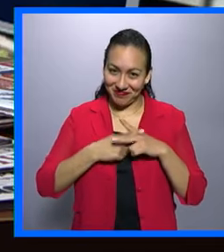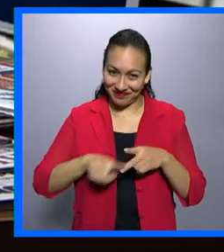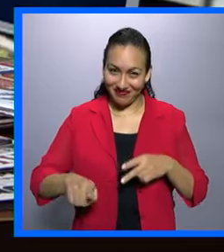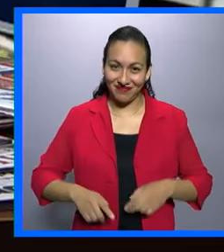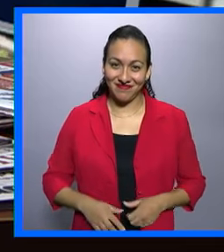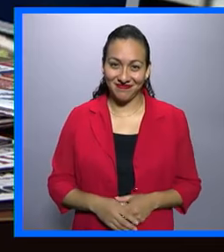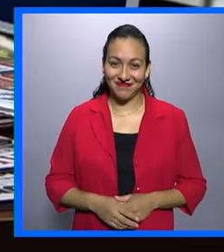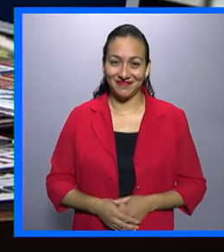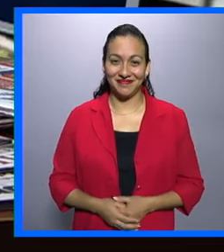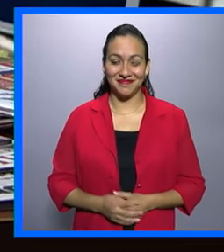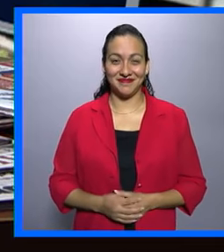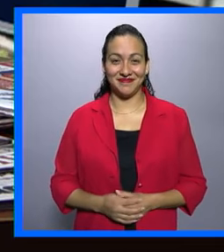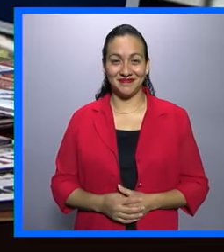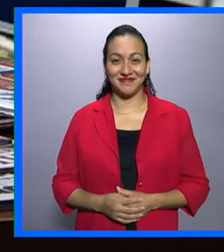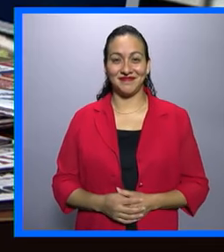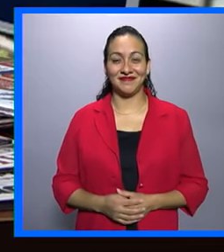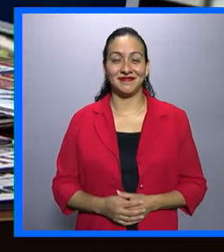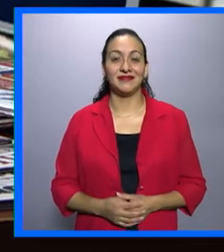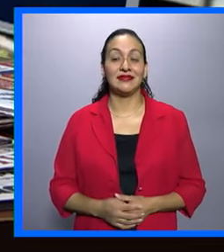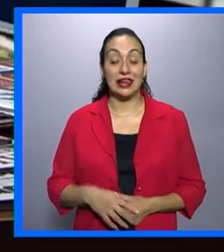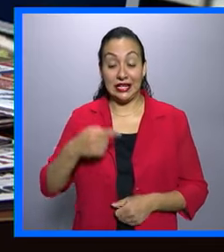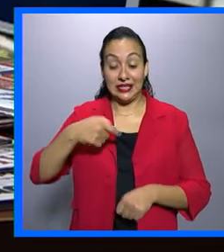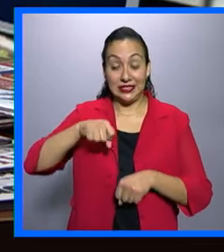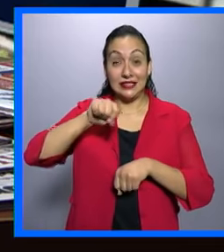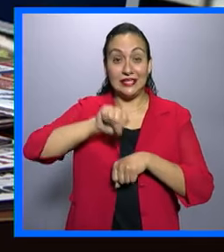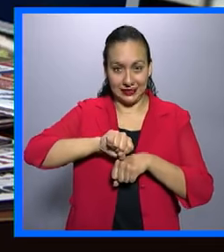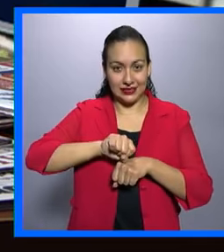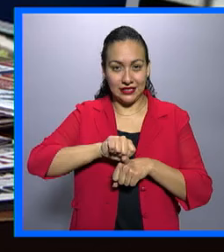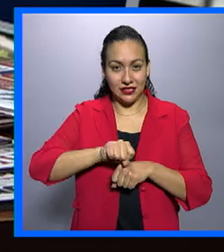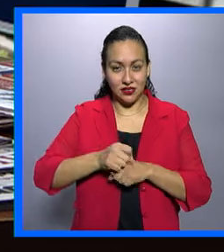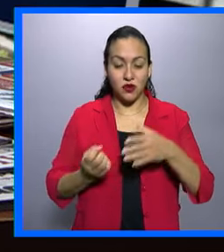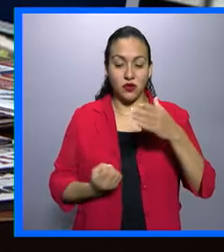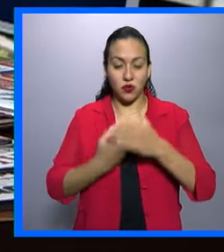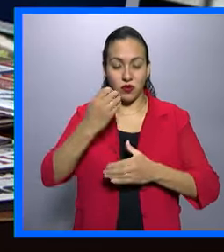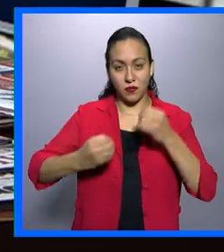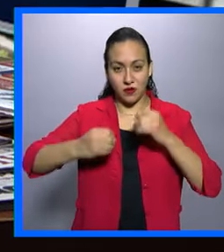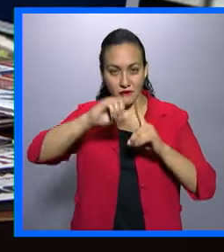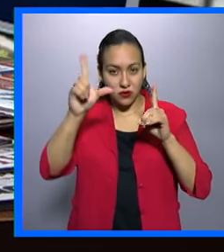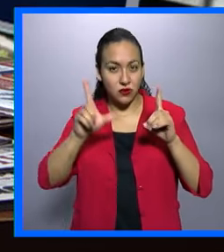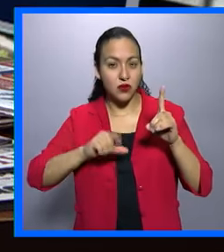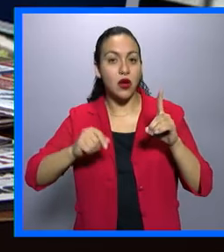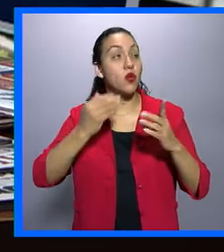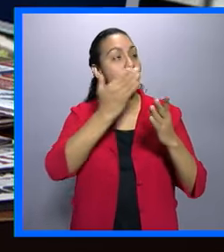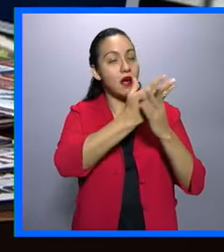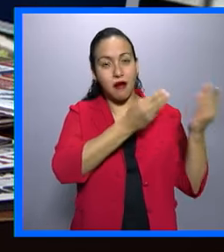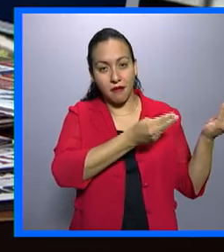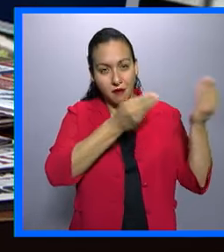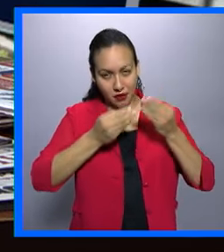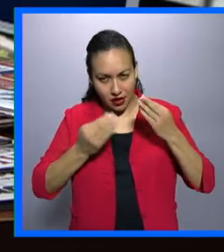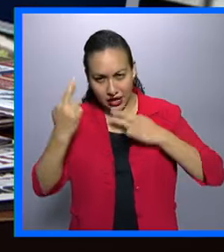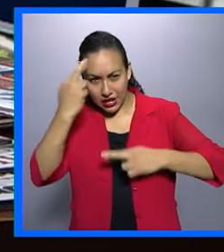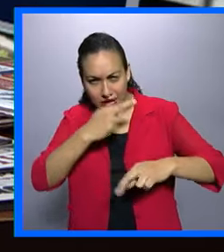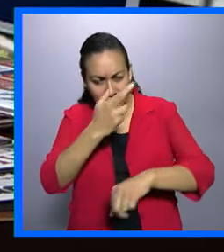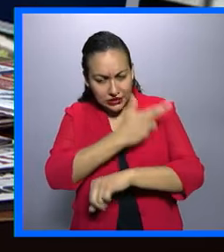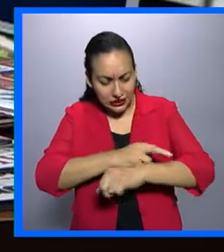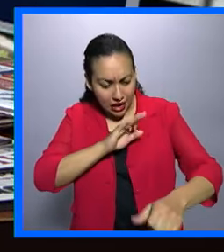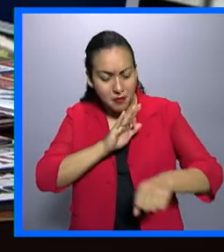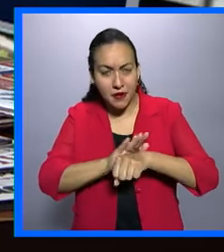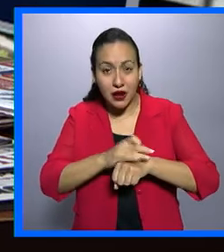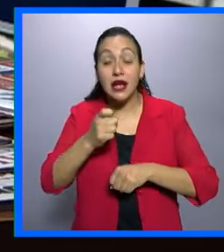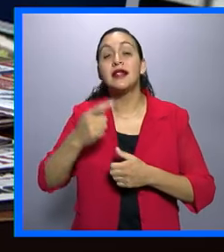las noticias. Y precisamente esta semana el Pleno de la nueva Suprema Corte atrajo un amparo por el que se pronunciaría sobre